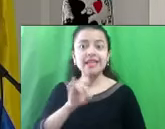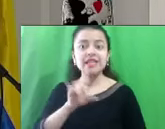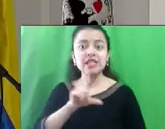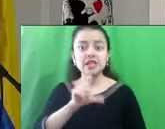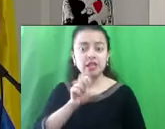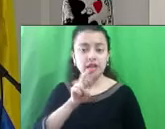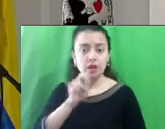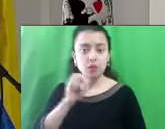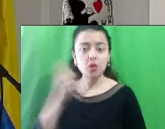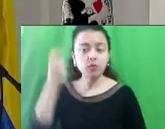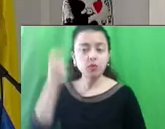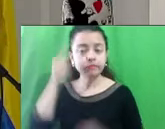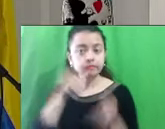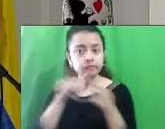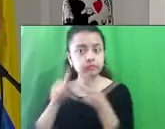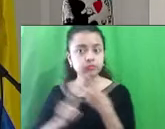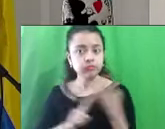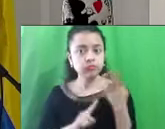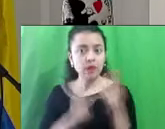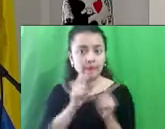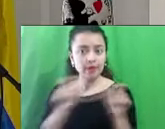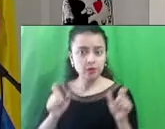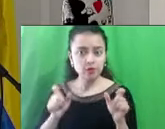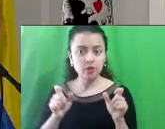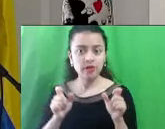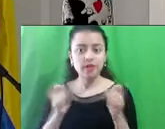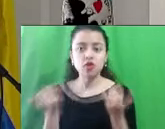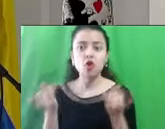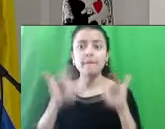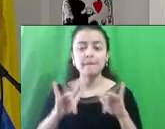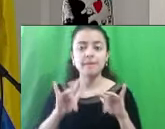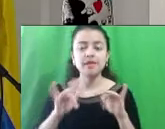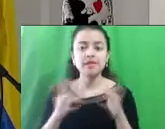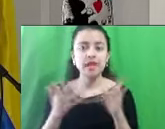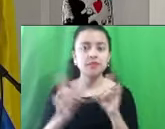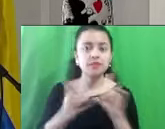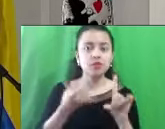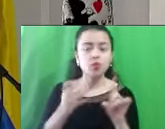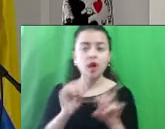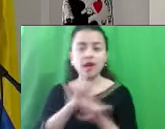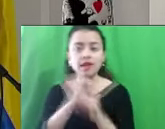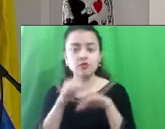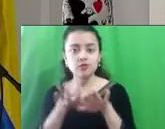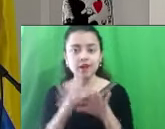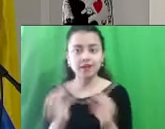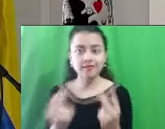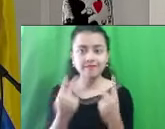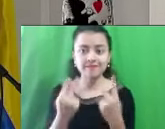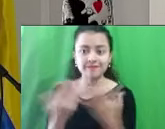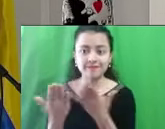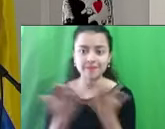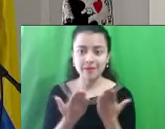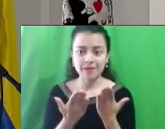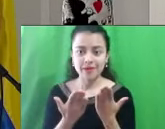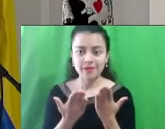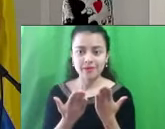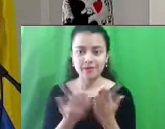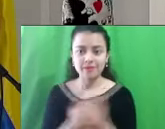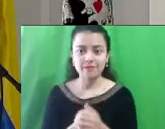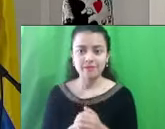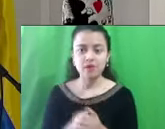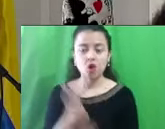con ustedes de manera presencial y en medios digitales en esta rendición de cuentas del año inmediatamente anterior,